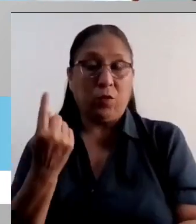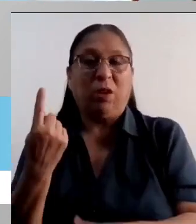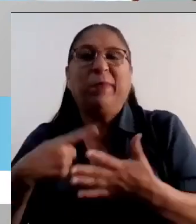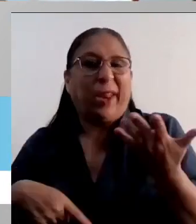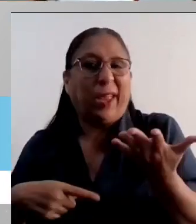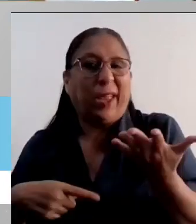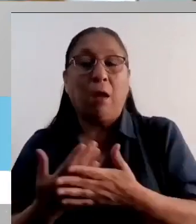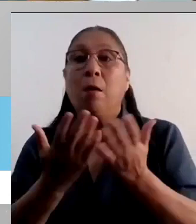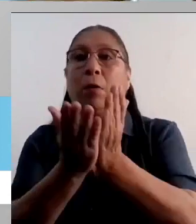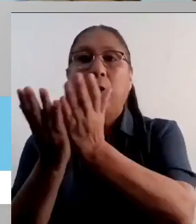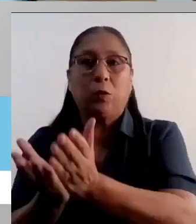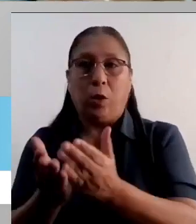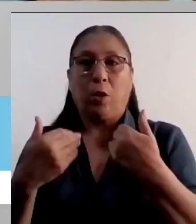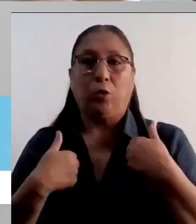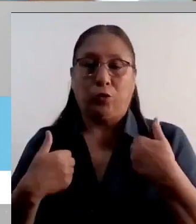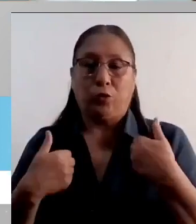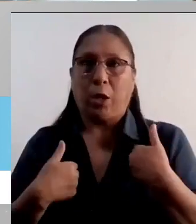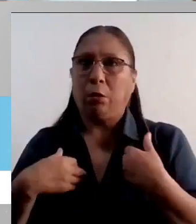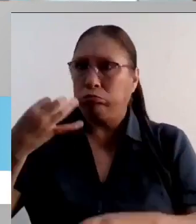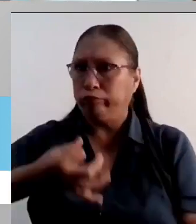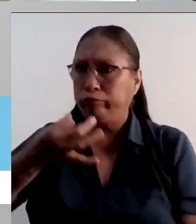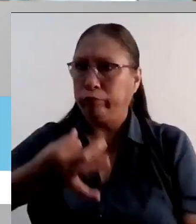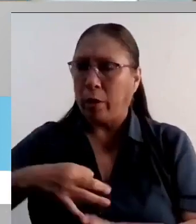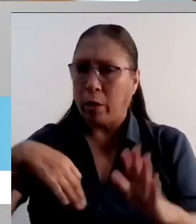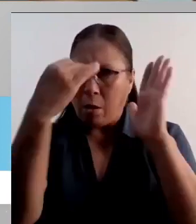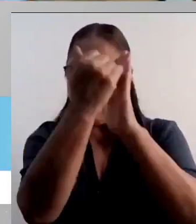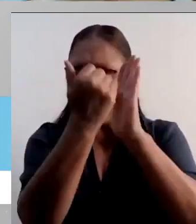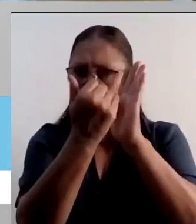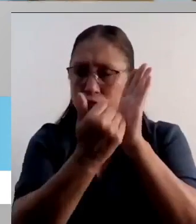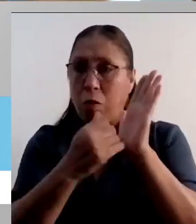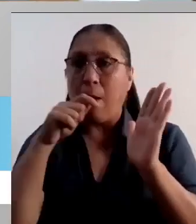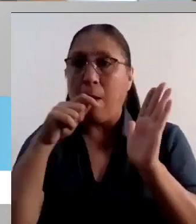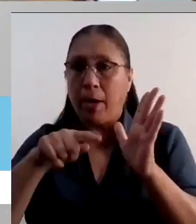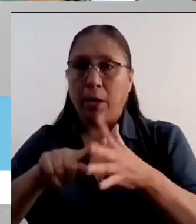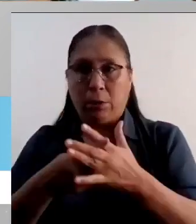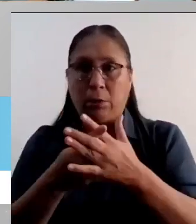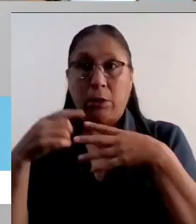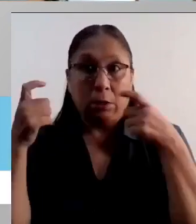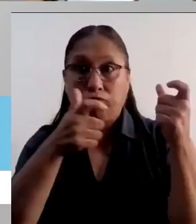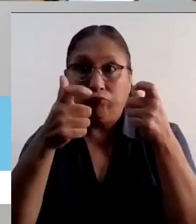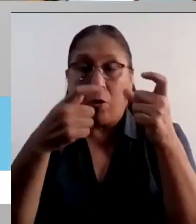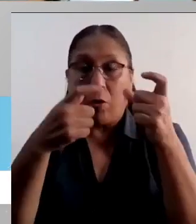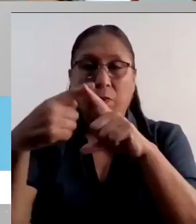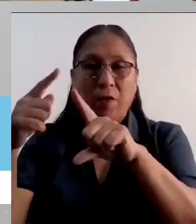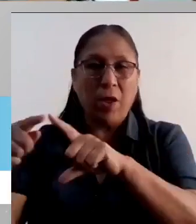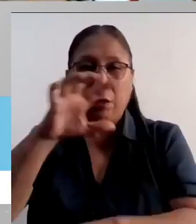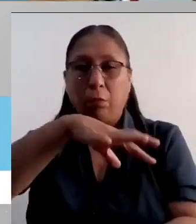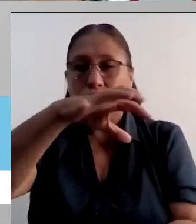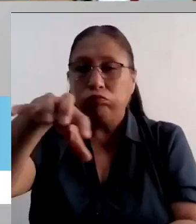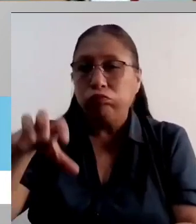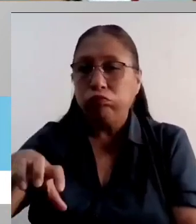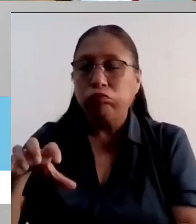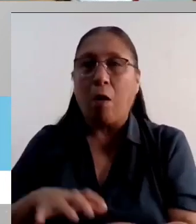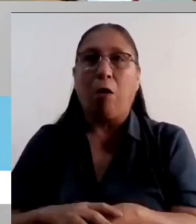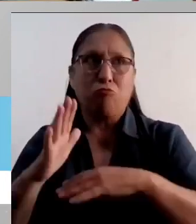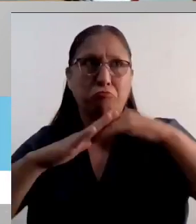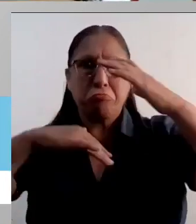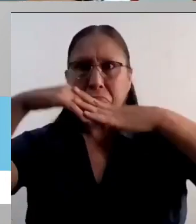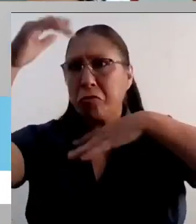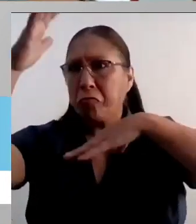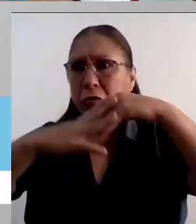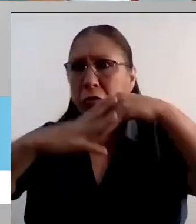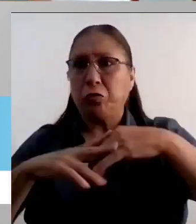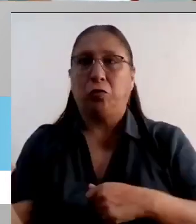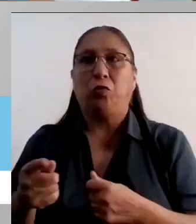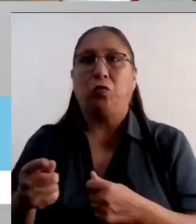que las escuelas cuenten con condiciones en este inicio, ¿no? Se está supervisando diversos ámbitos como a nivel de infraestructura, a nivel